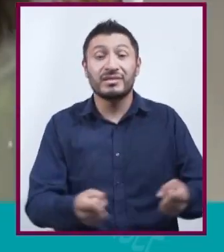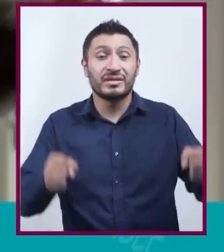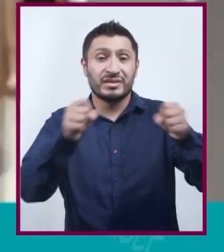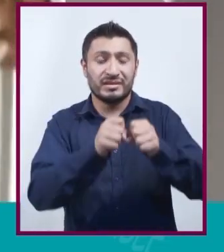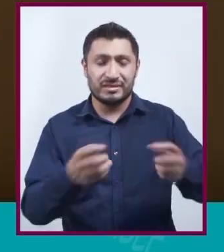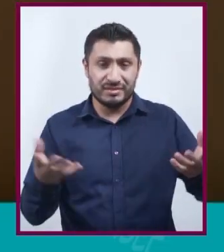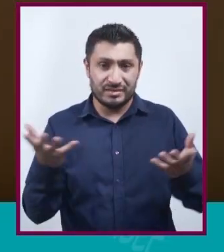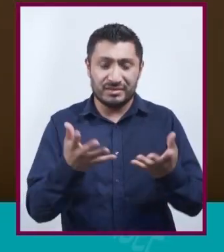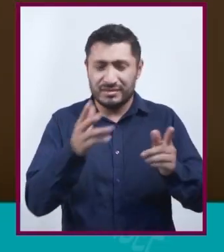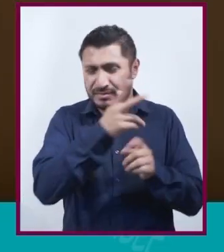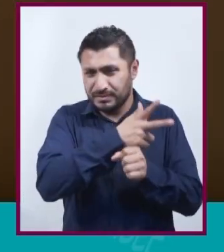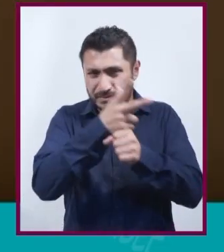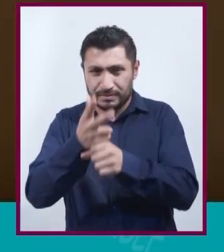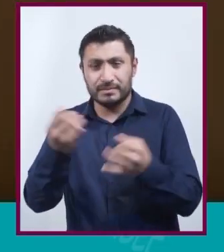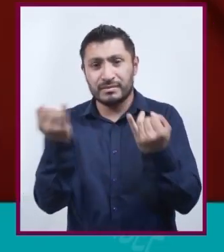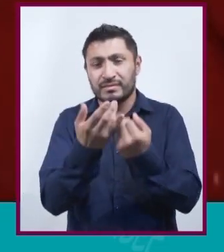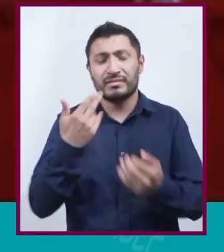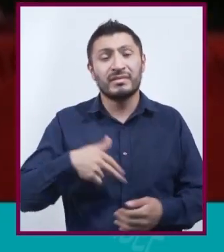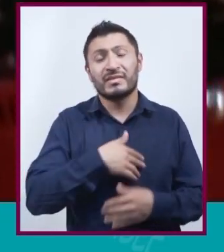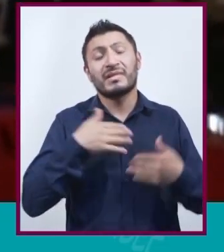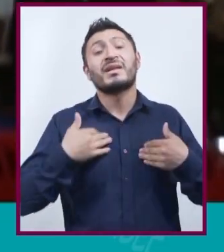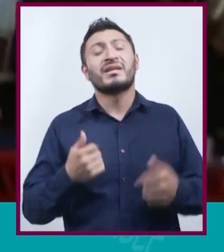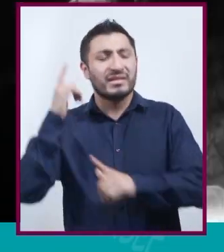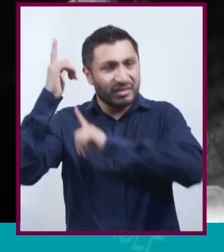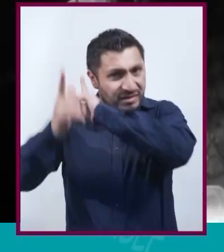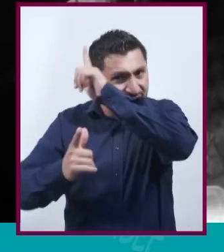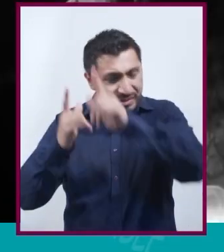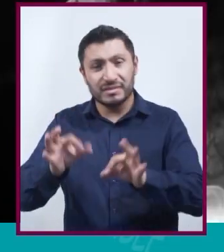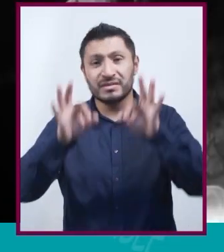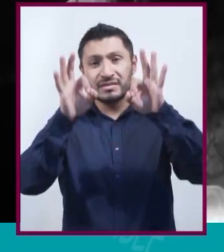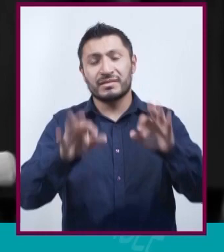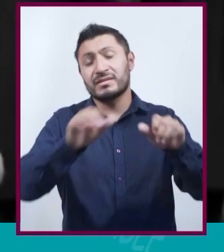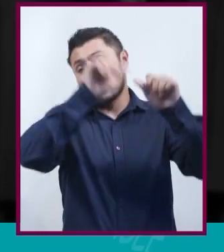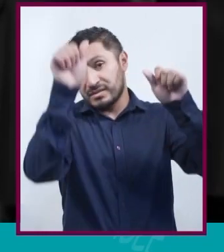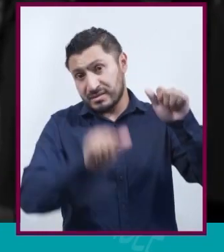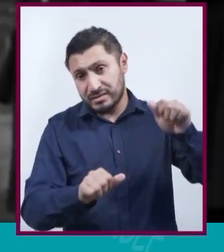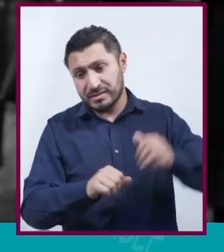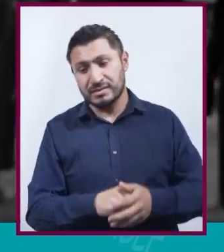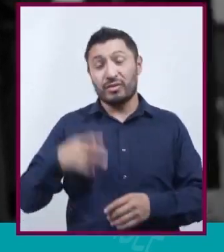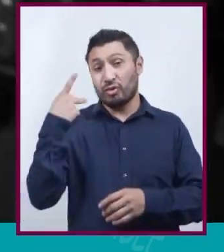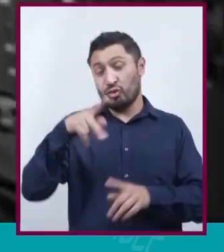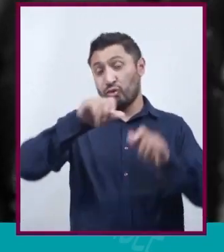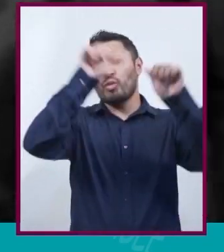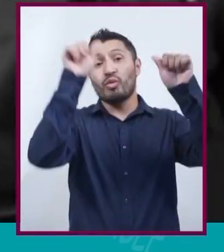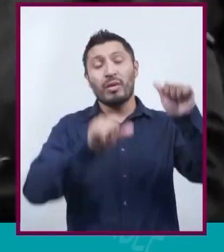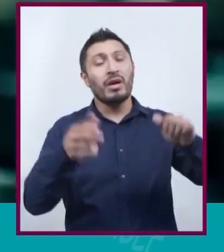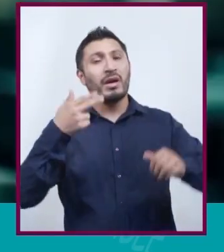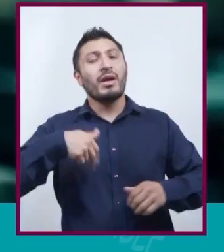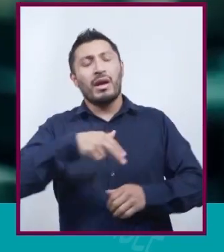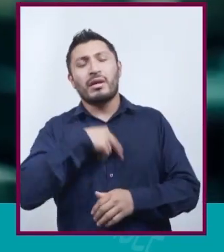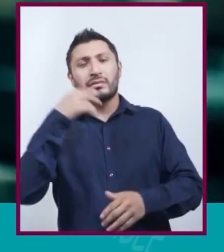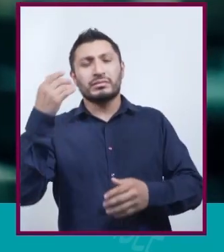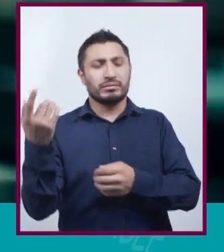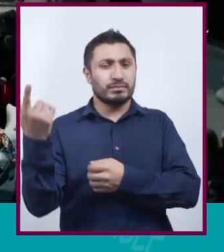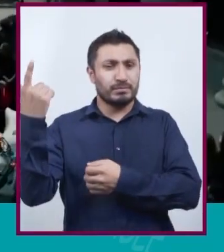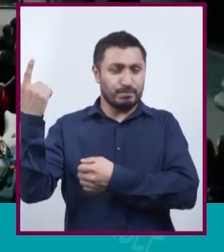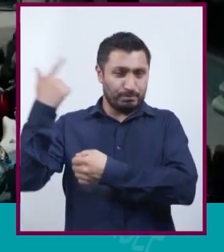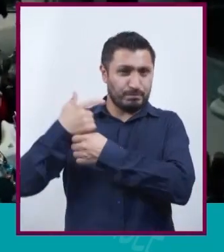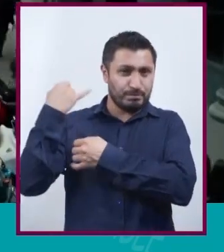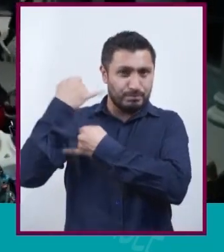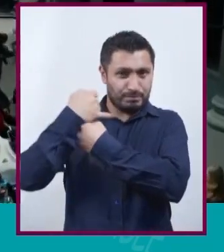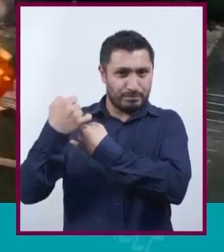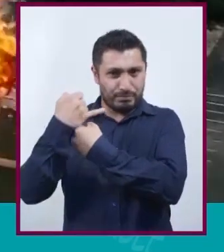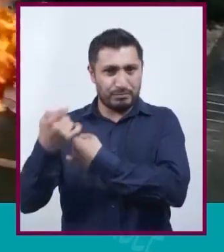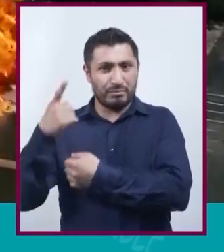las sociedades en que fueron producidas. Así como nosotros entendemos a los griegos en buena medida por su arte, a nosotros nos